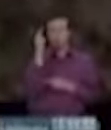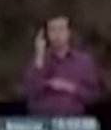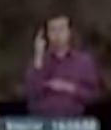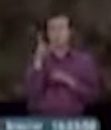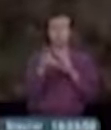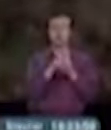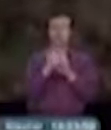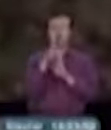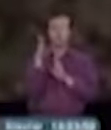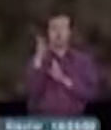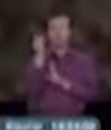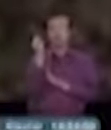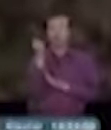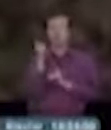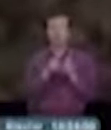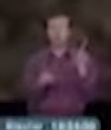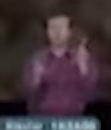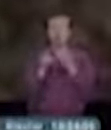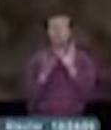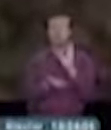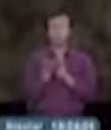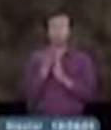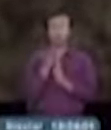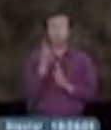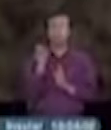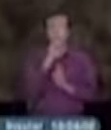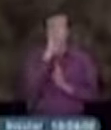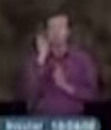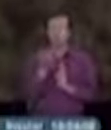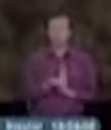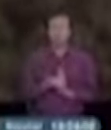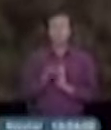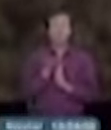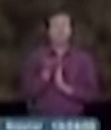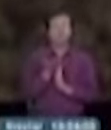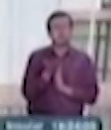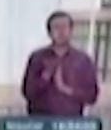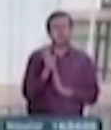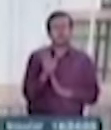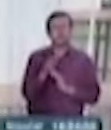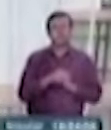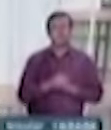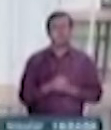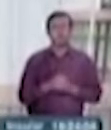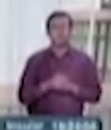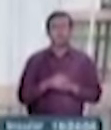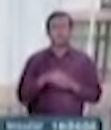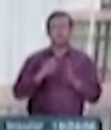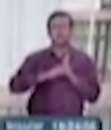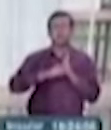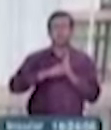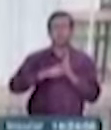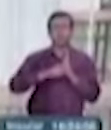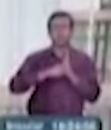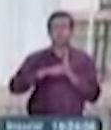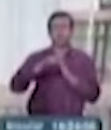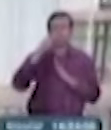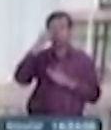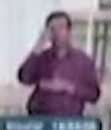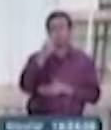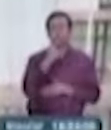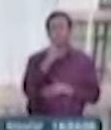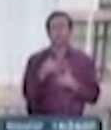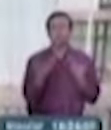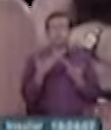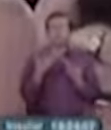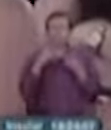legal, ya que la cifra entregada sobrepasa con un 20% a lo estipulado. Ante esto, la Contraloría General del Estado tiene